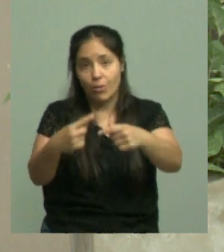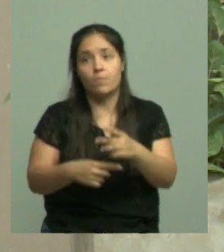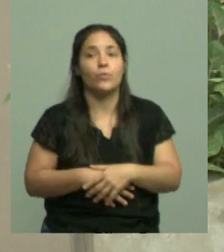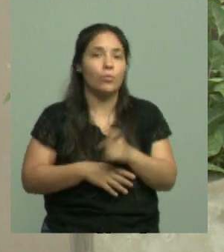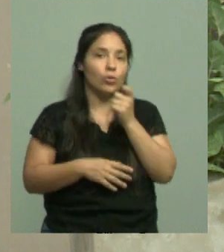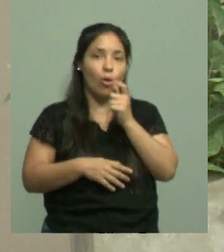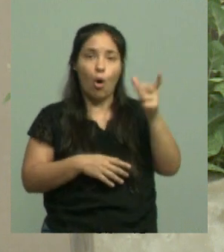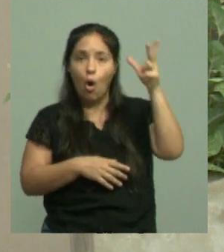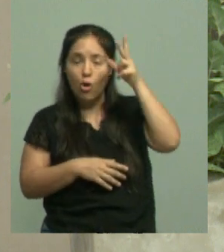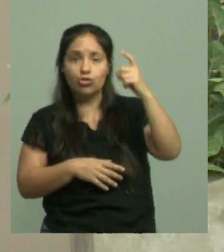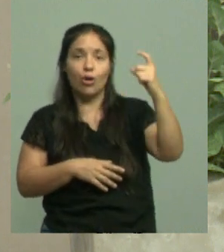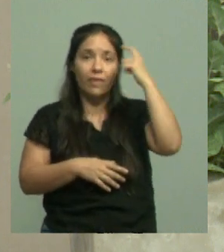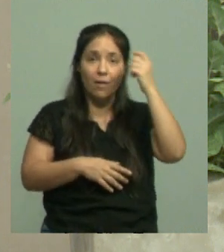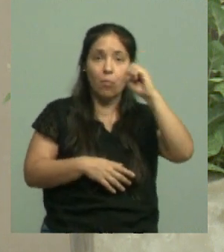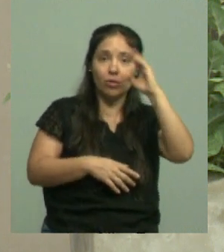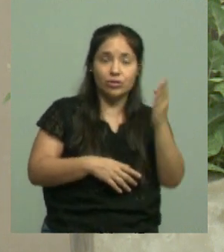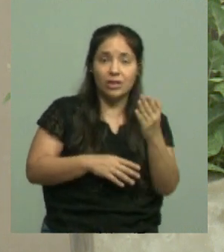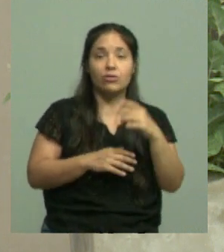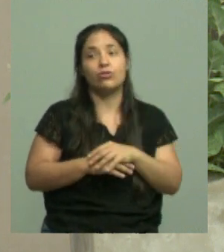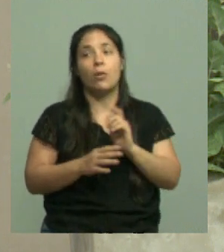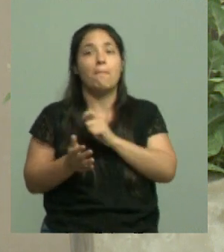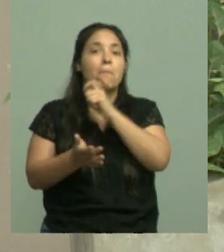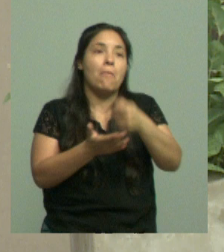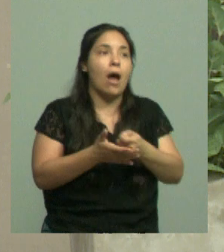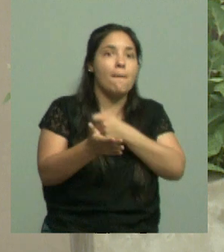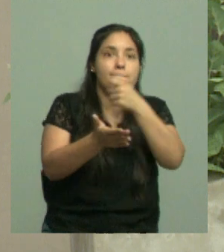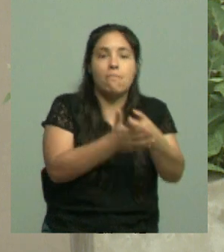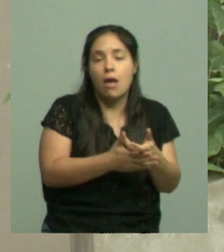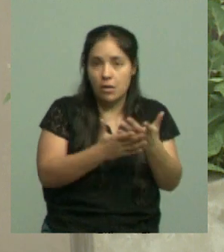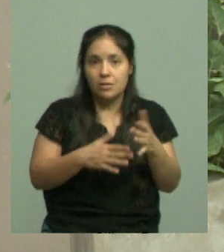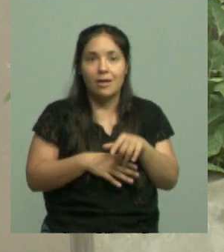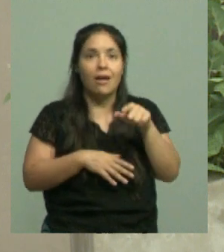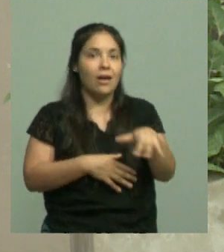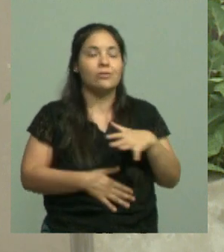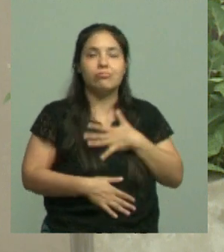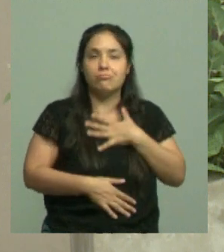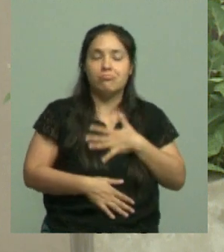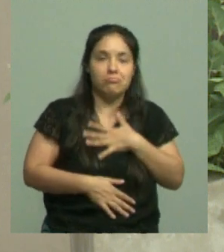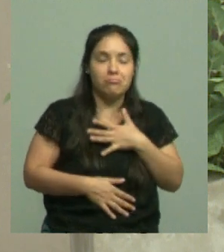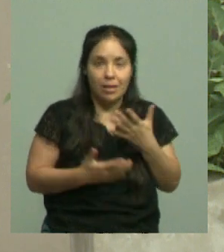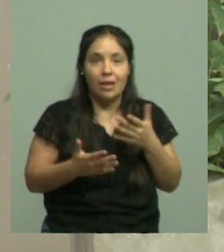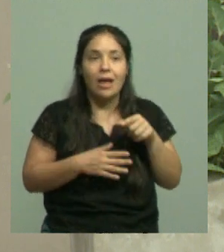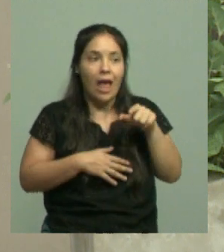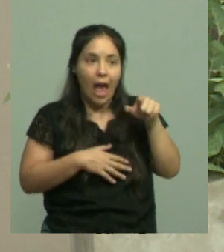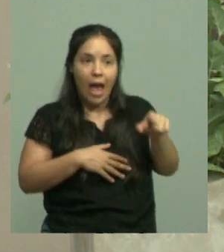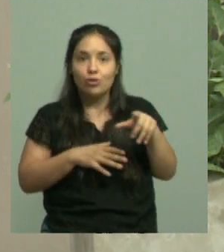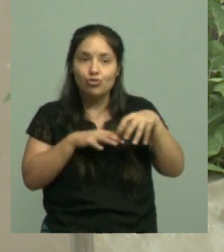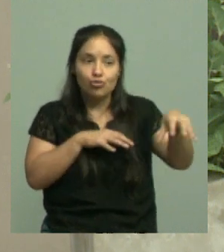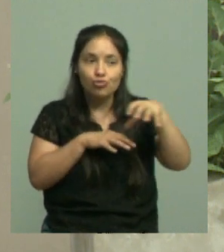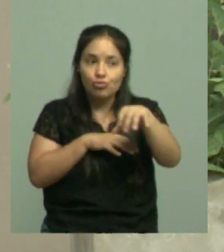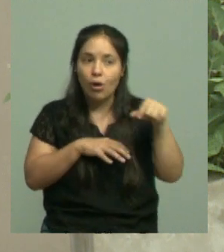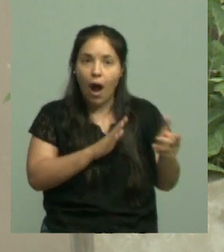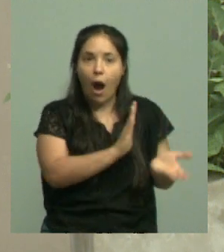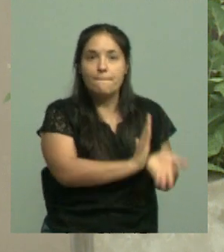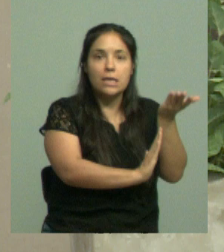8, el 10% de sus ingresos, entonces eso es lo que sentimos fuerte, que esos rubros vienen aumentando Sí,